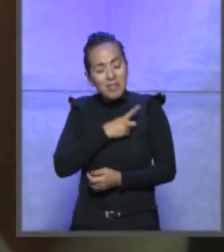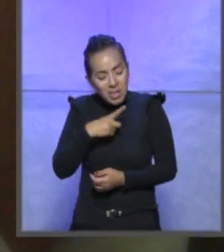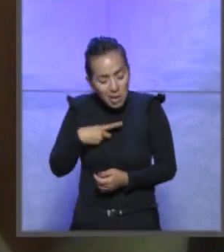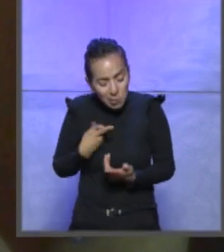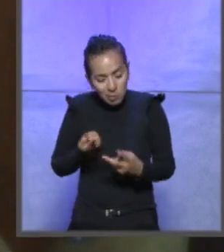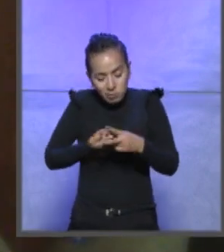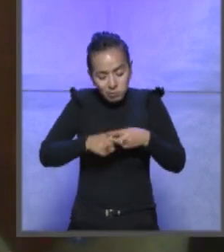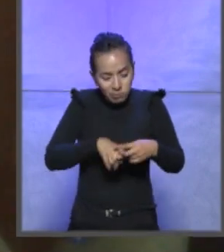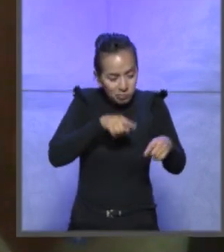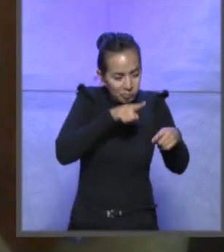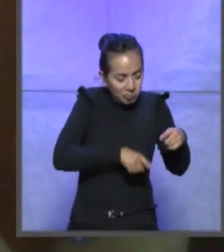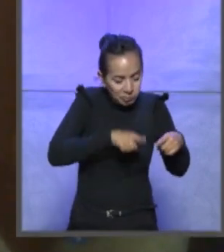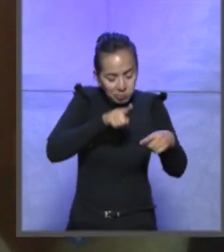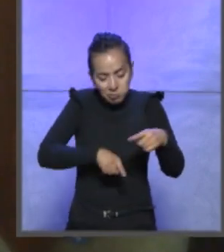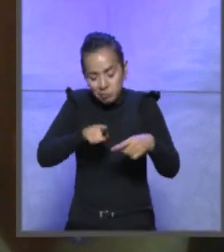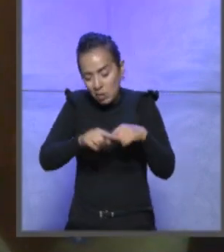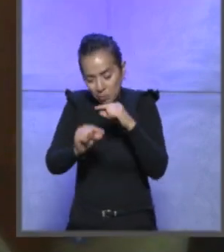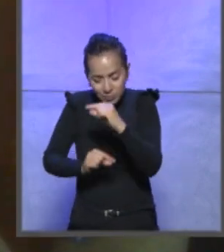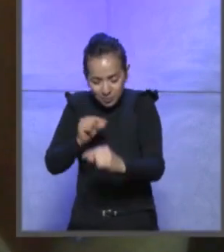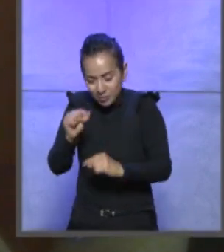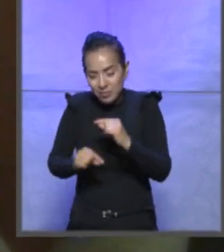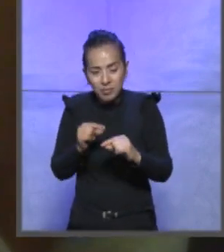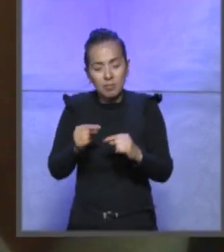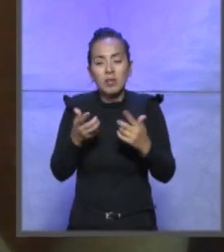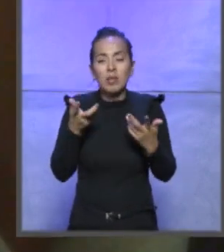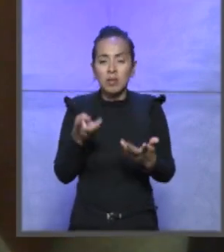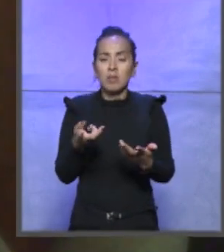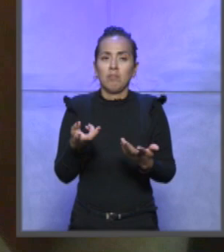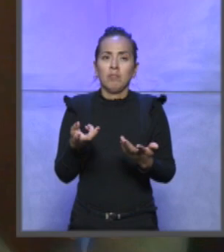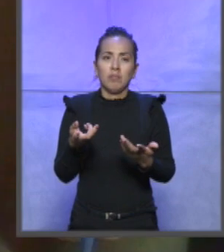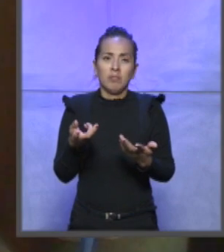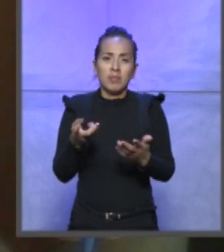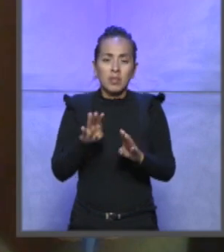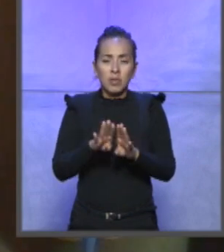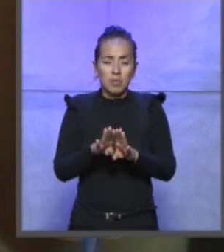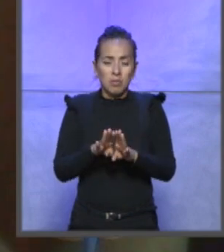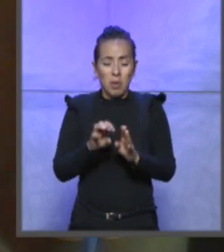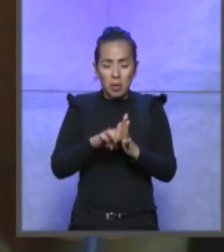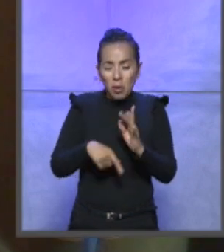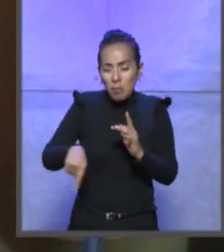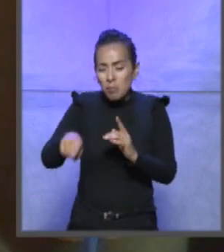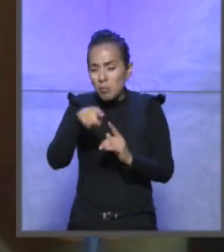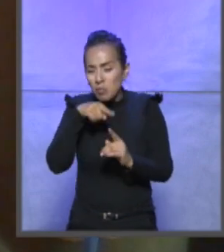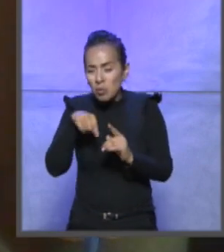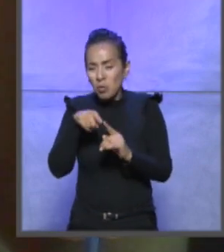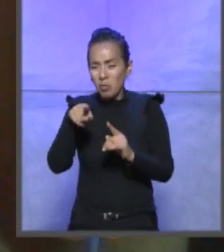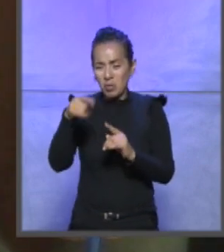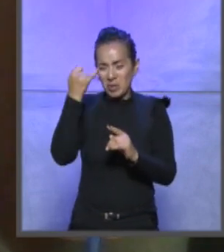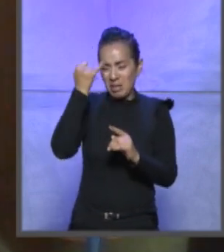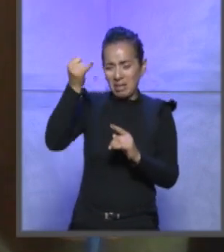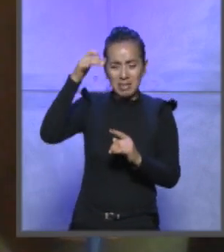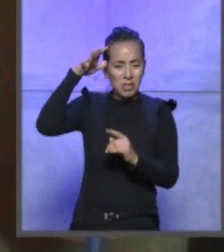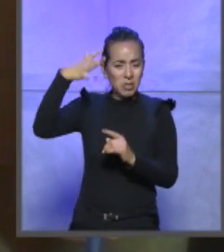debe persistir en combatir esta discriminación, tanto tratando de no solo persuadir las ideas de